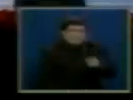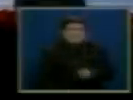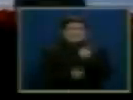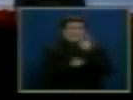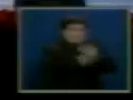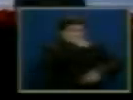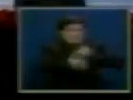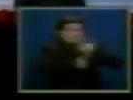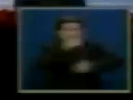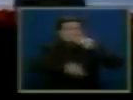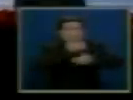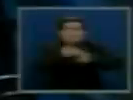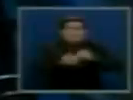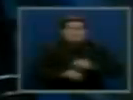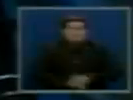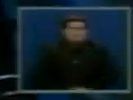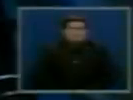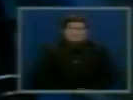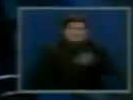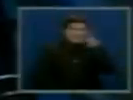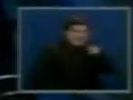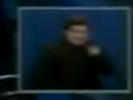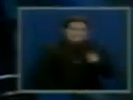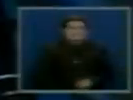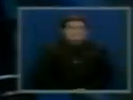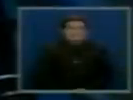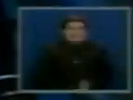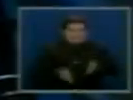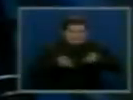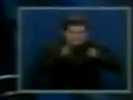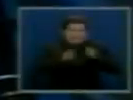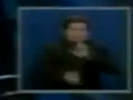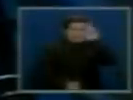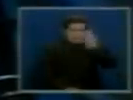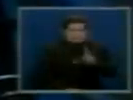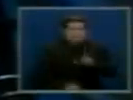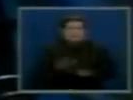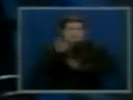correcta, esa es la vía costarricense al desarrollo.